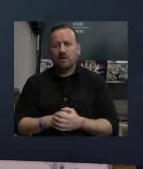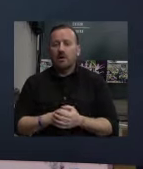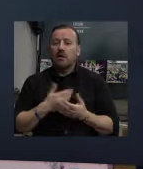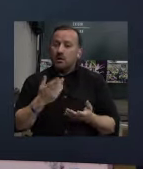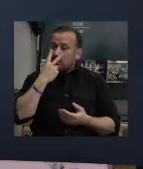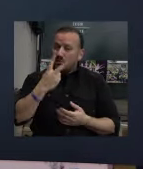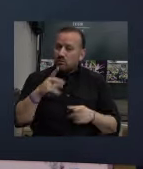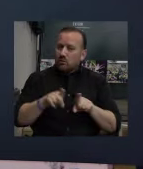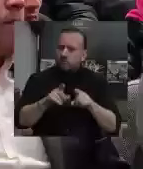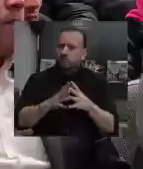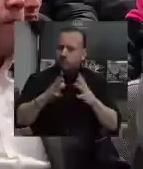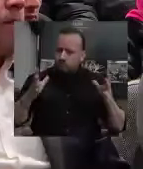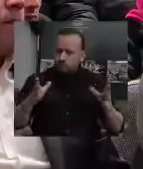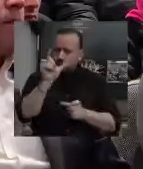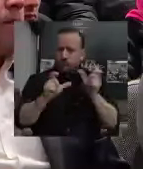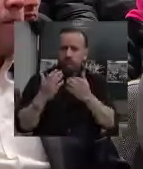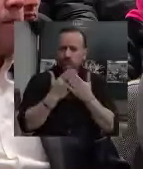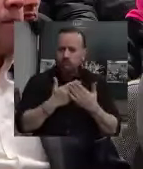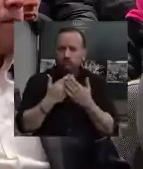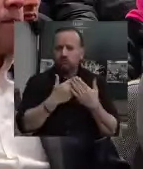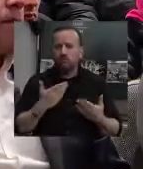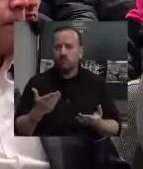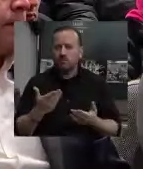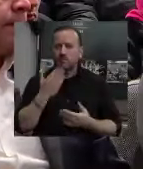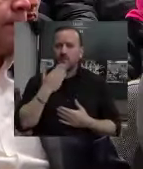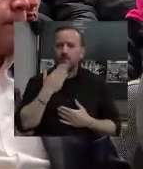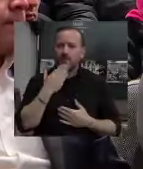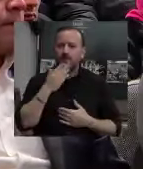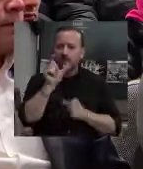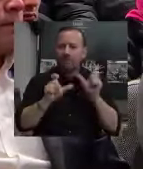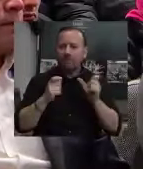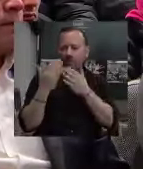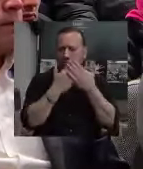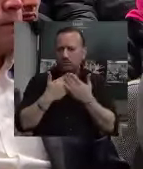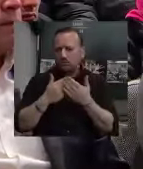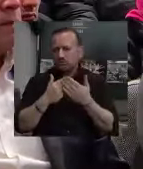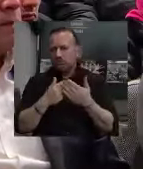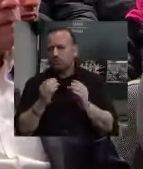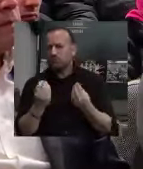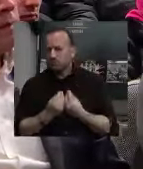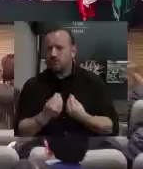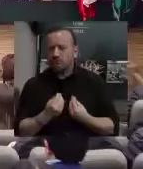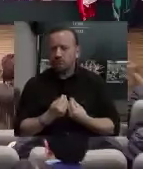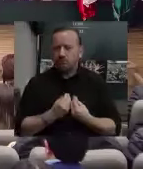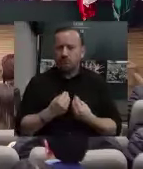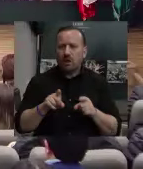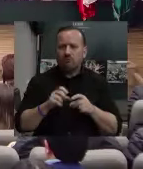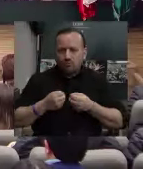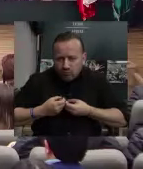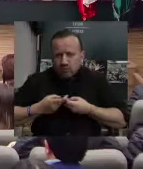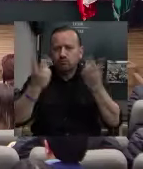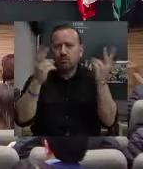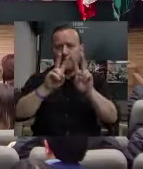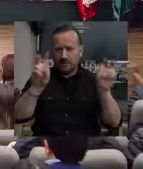ahí una buena cantidad de de alumnos cierto de eh de estudiantes acá y y transmitirles este tema no